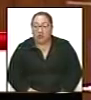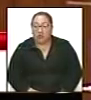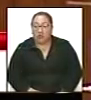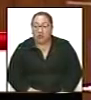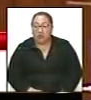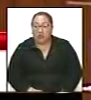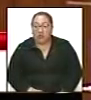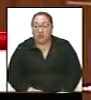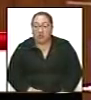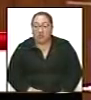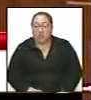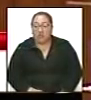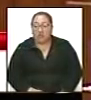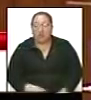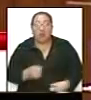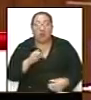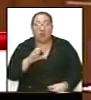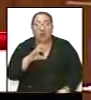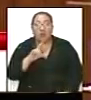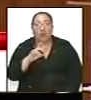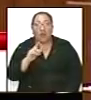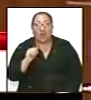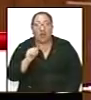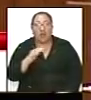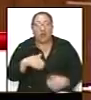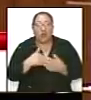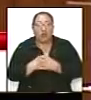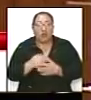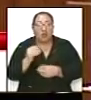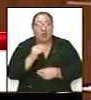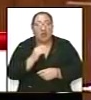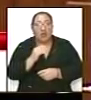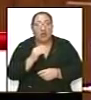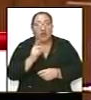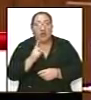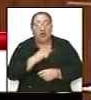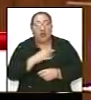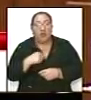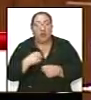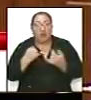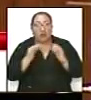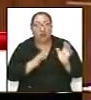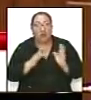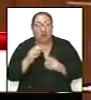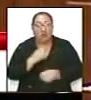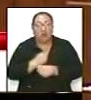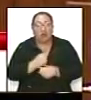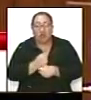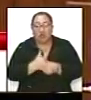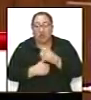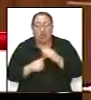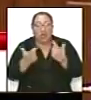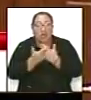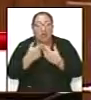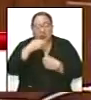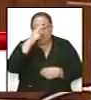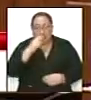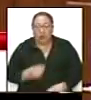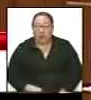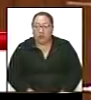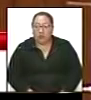su modalidad de peculado en agravio del Estado individualizado en el ejército peruano.